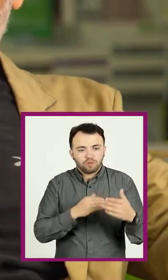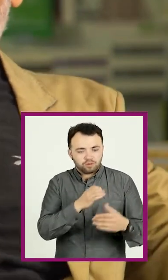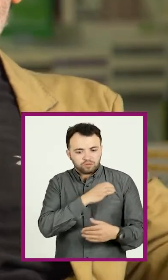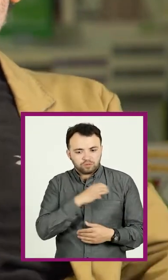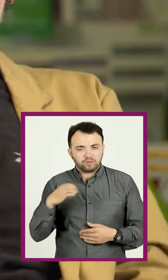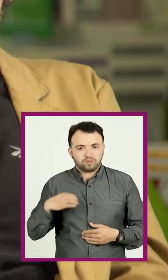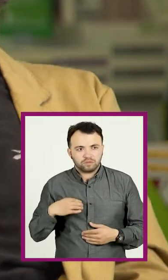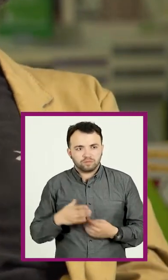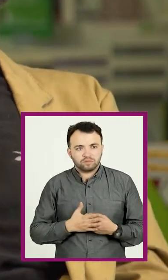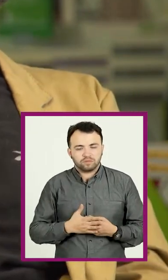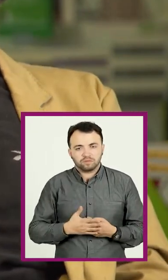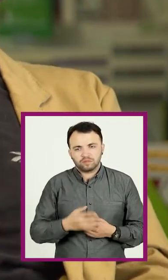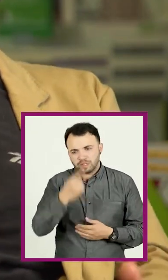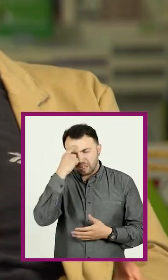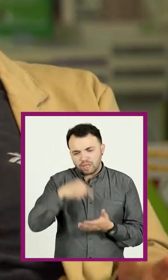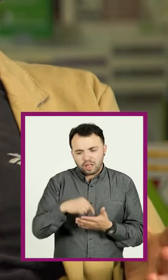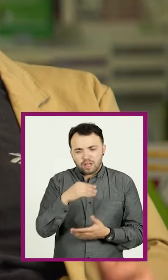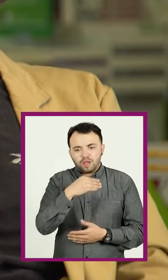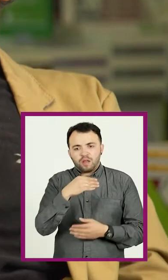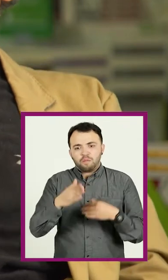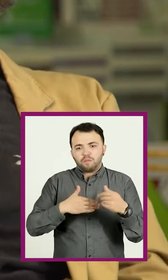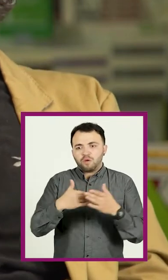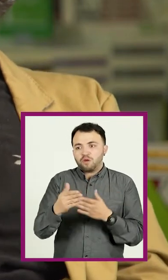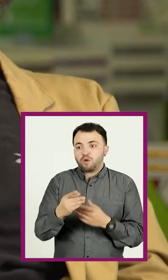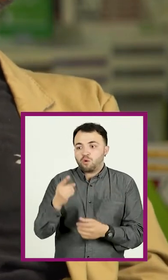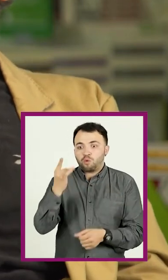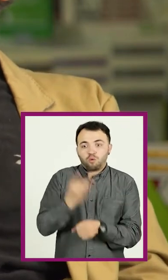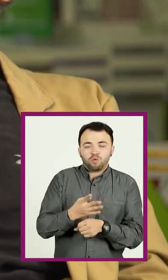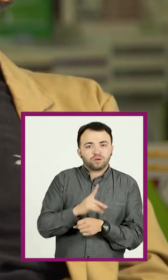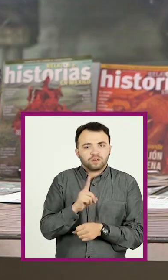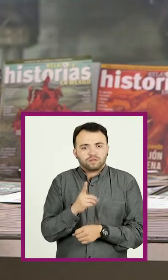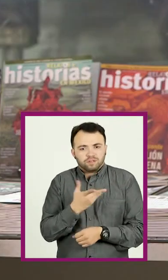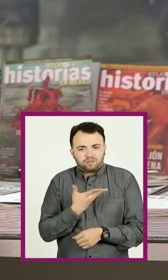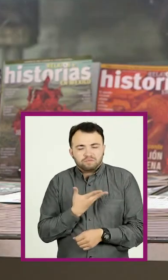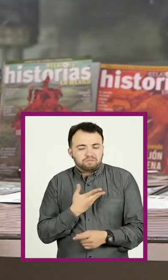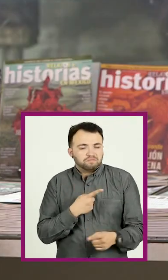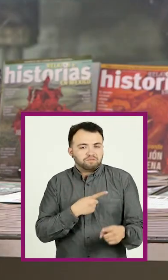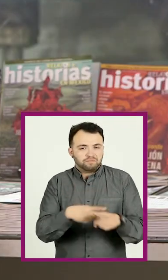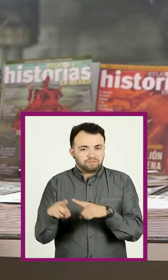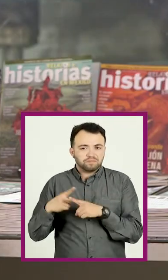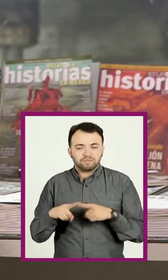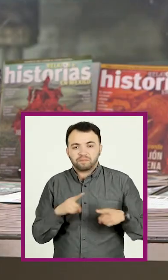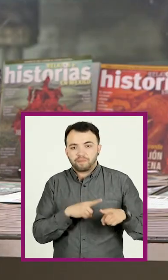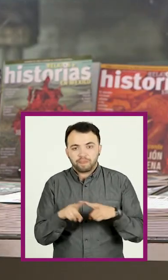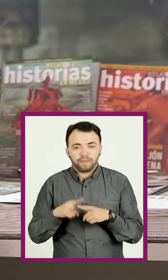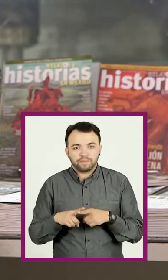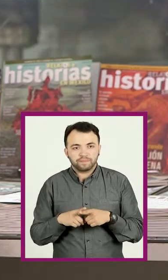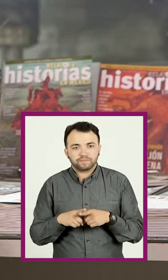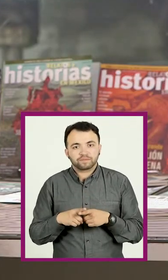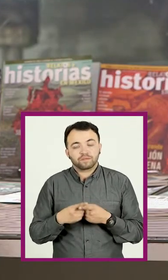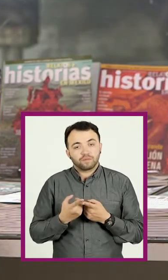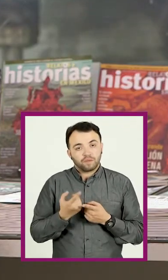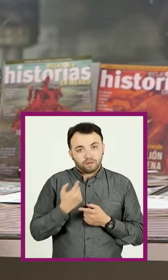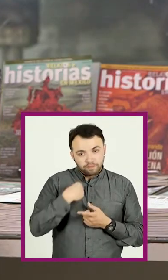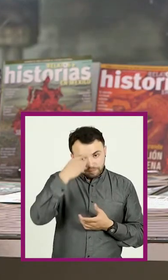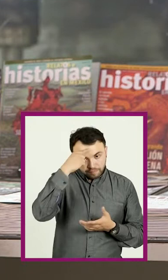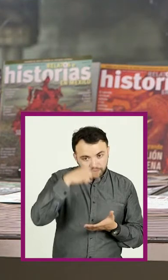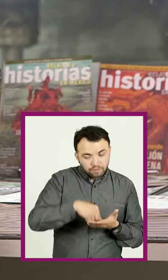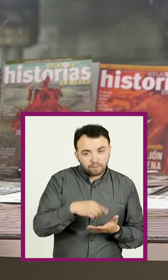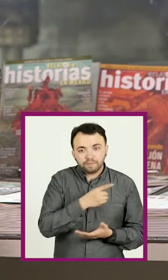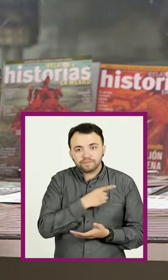es completamente única, ¿no? Homogénea, ¿no? Sí. Lo que pasa es que, bueno, siempre debemos de